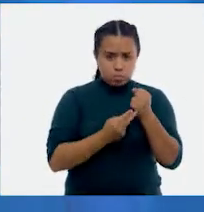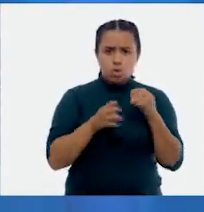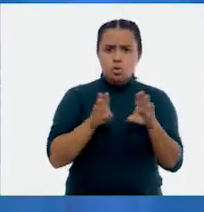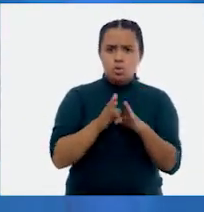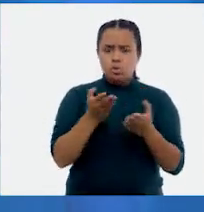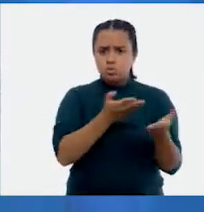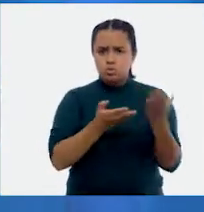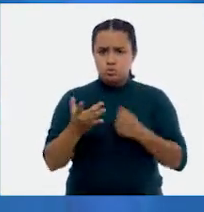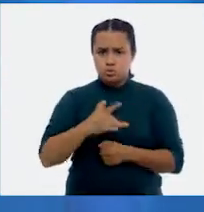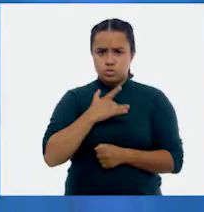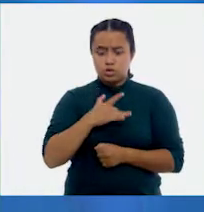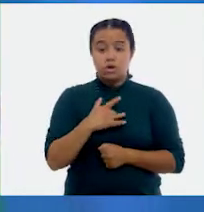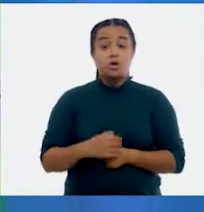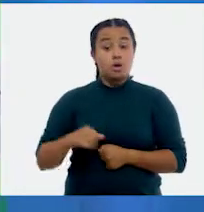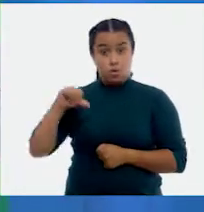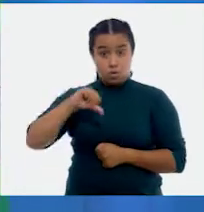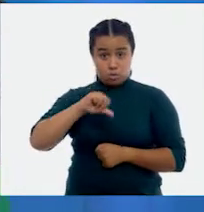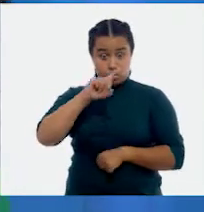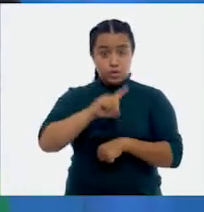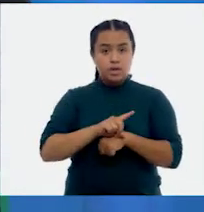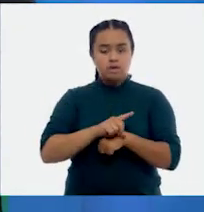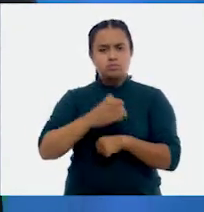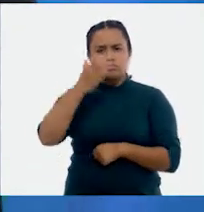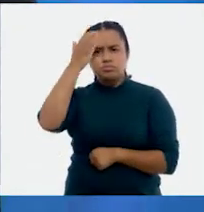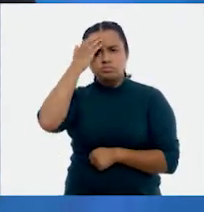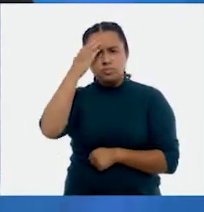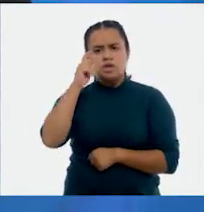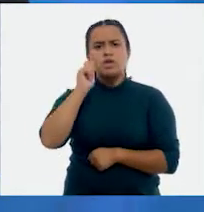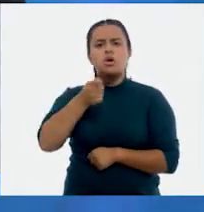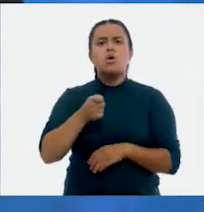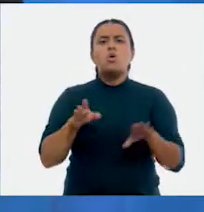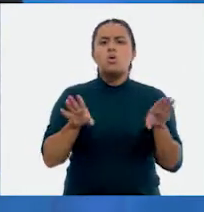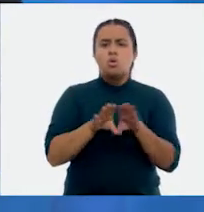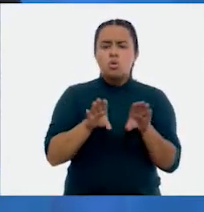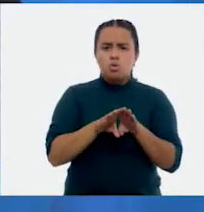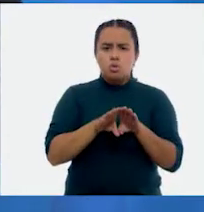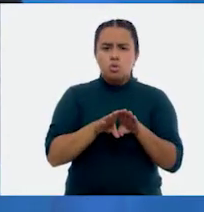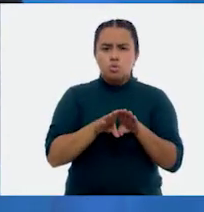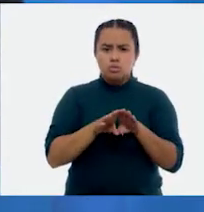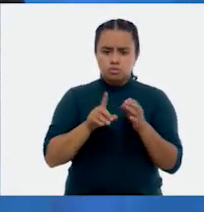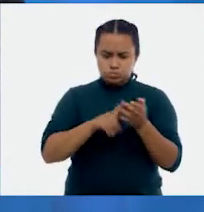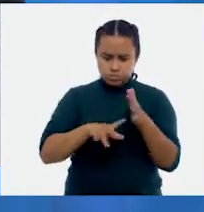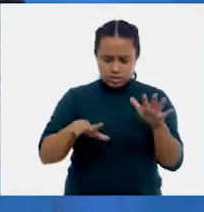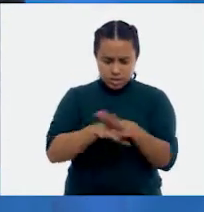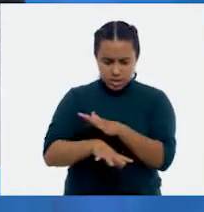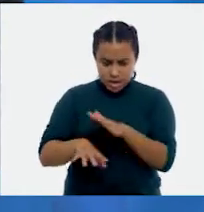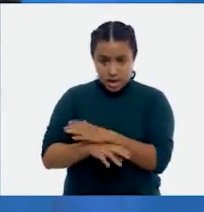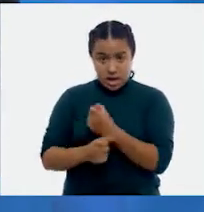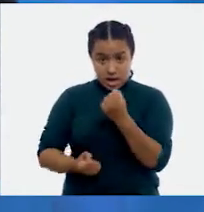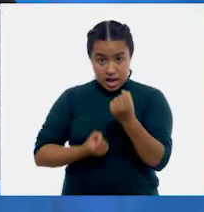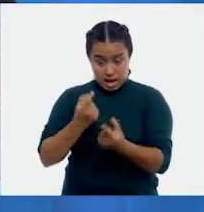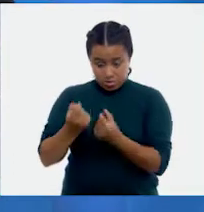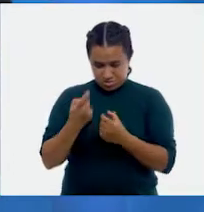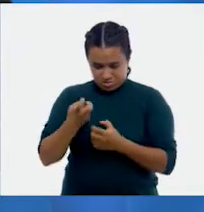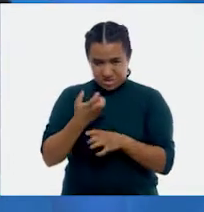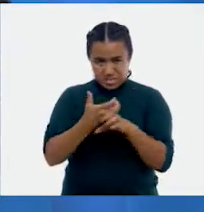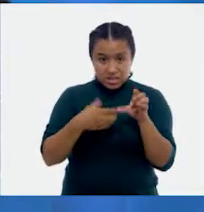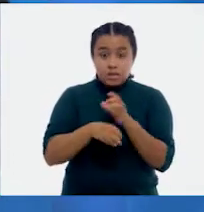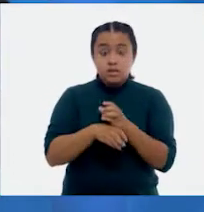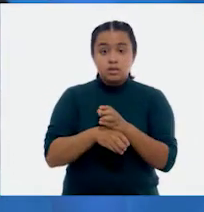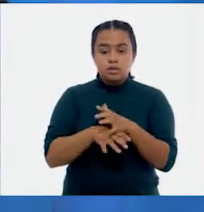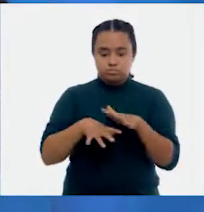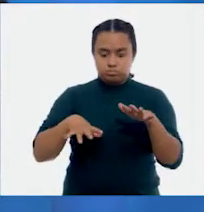establecen. El día de hoy vamos a conocer acerca de cómo la modificación de algunos de estos factores altera